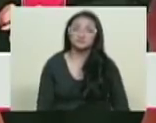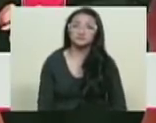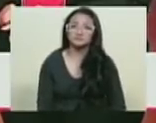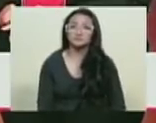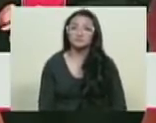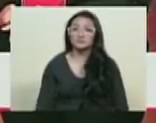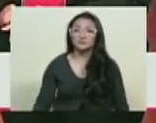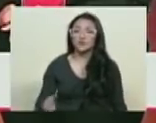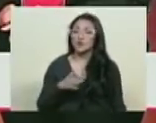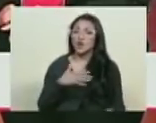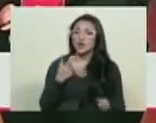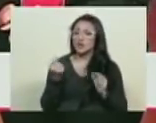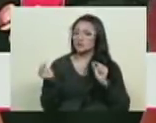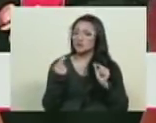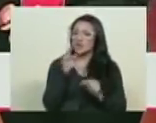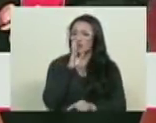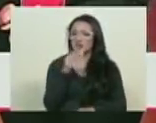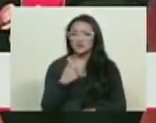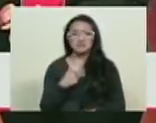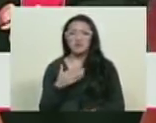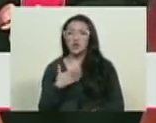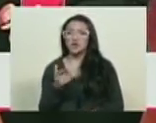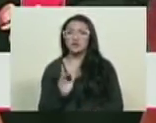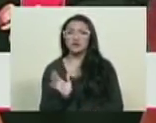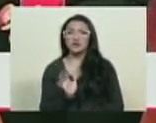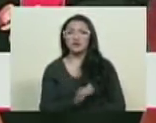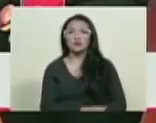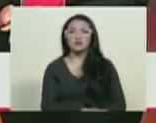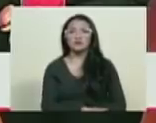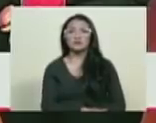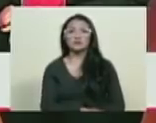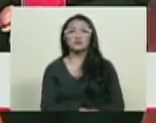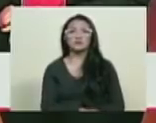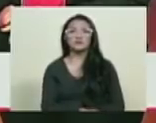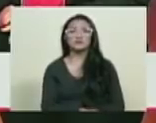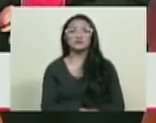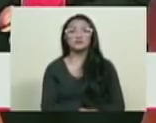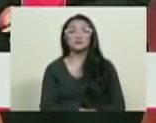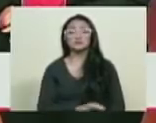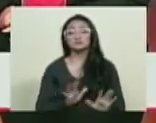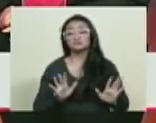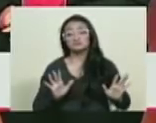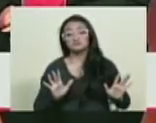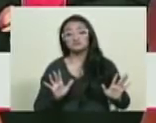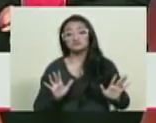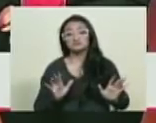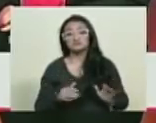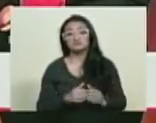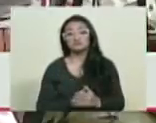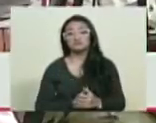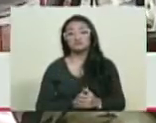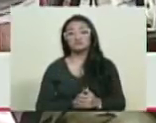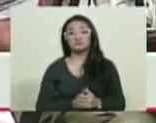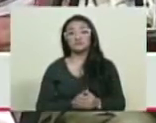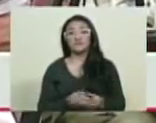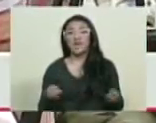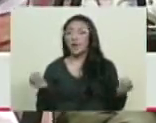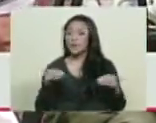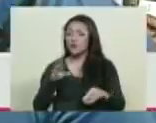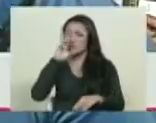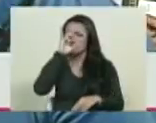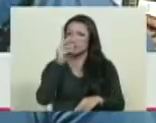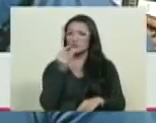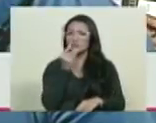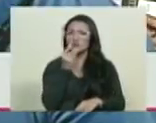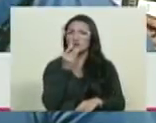dialogar de manera directa conmigo de un contrasentido verdad porque el acuerdo de república dominicana